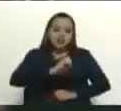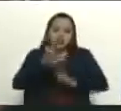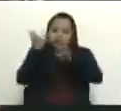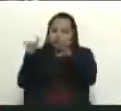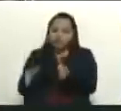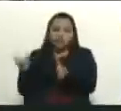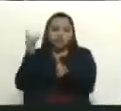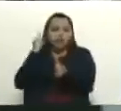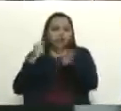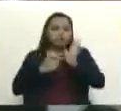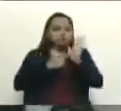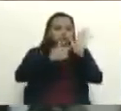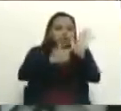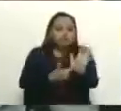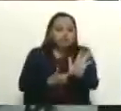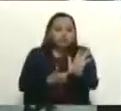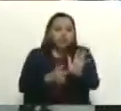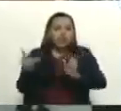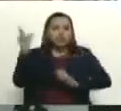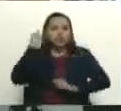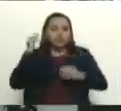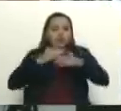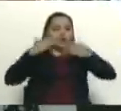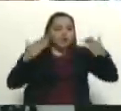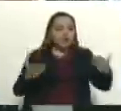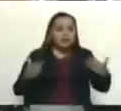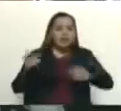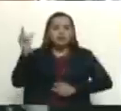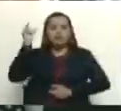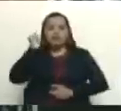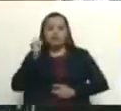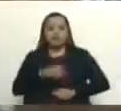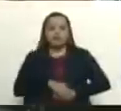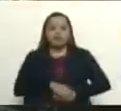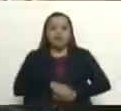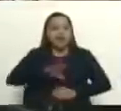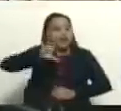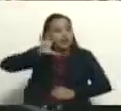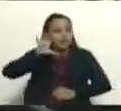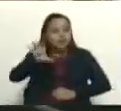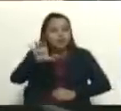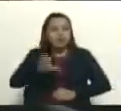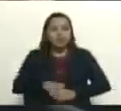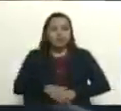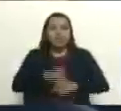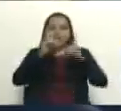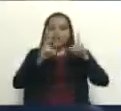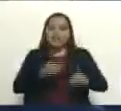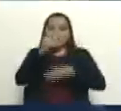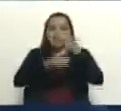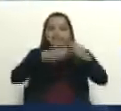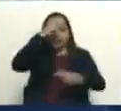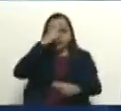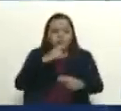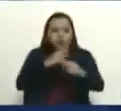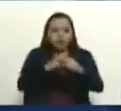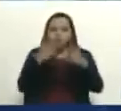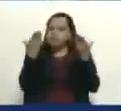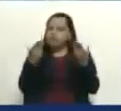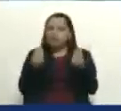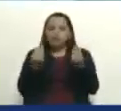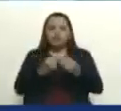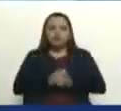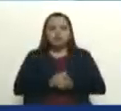mujer ejemplar, una mujer grandiosa y una mujer a la que la patria le debe tributo, mucho le debe